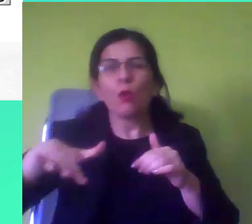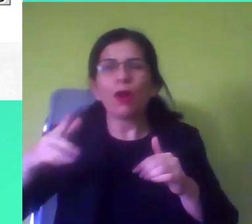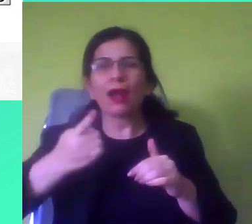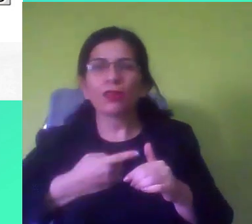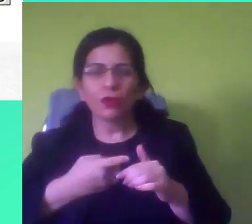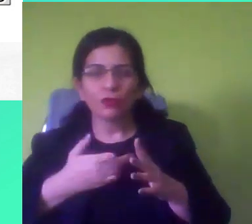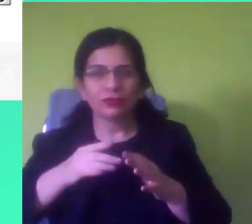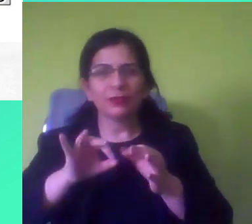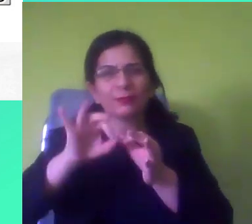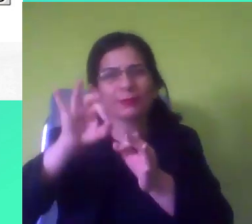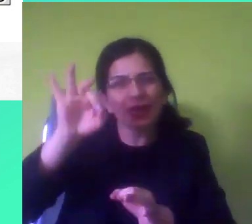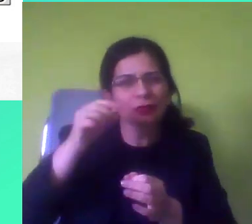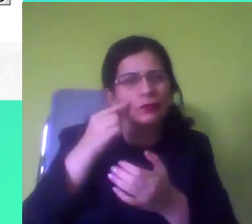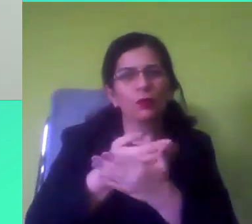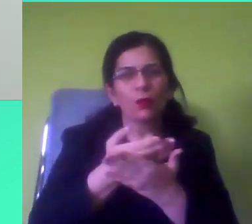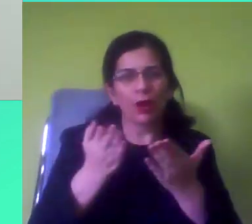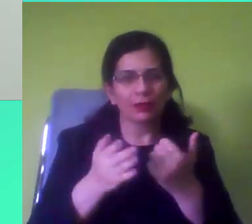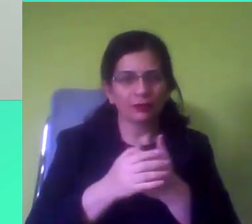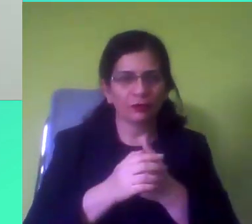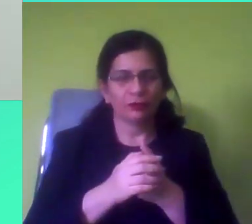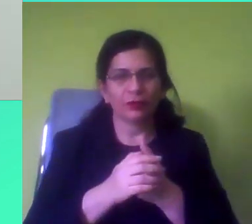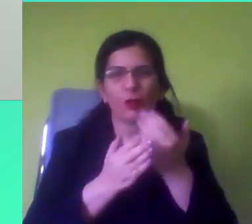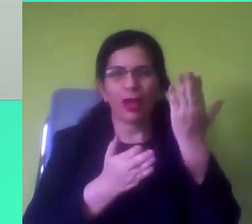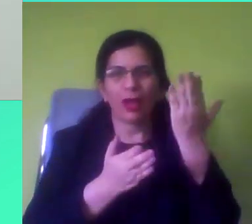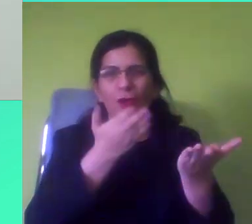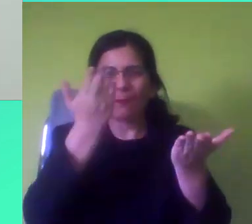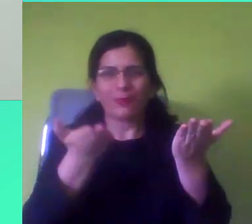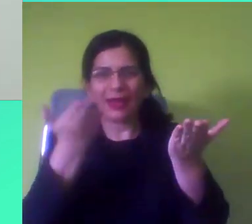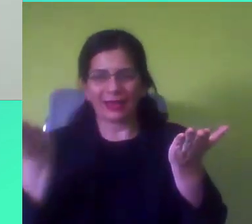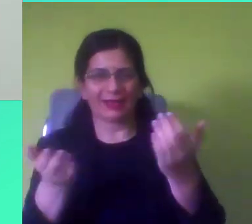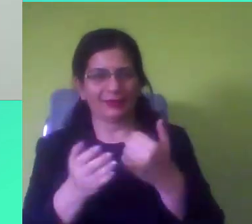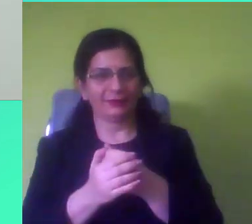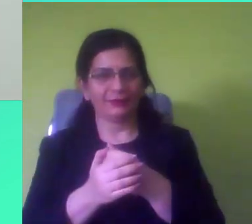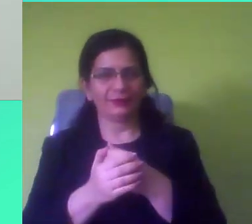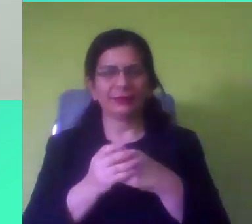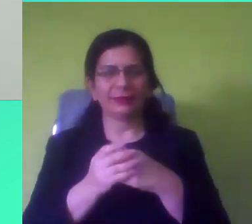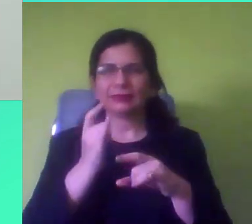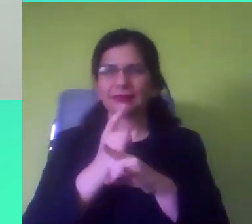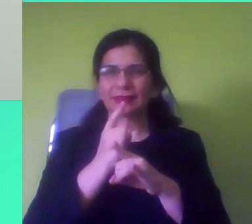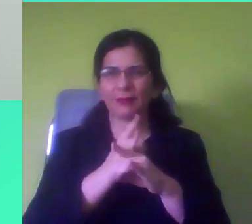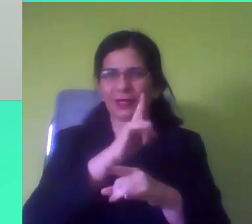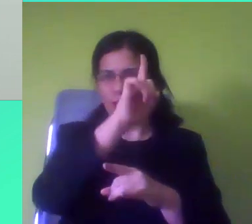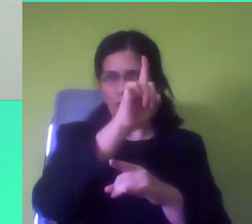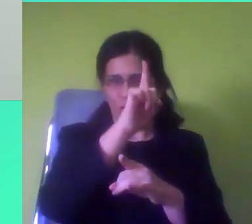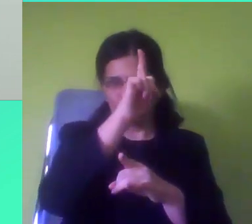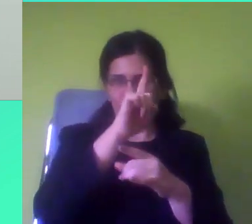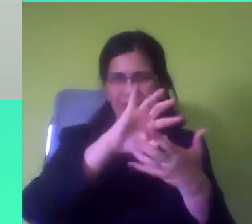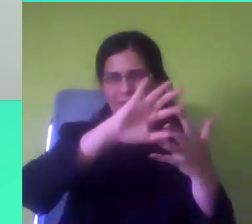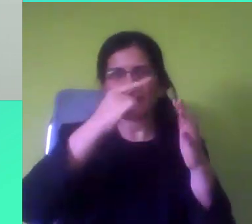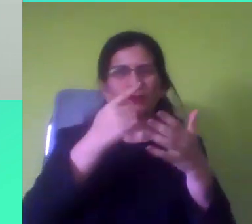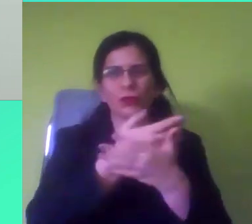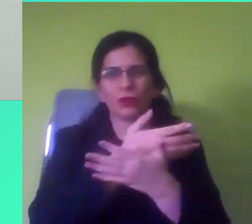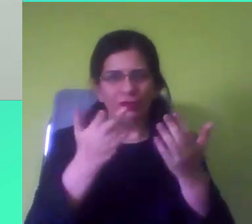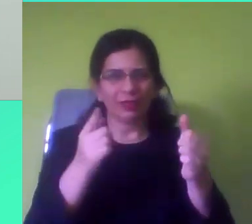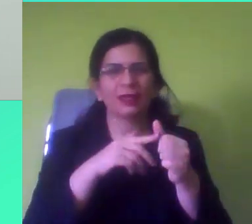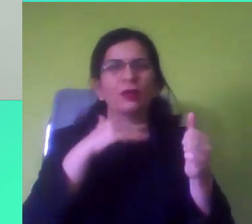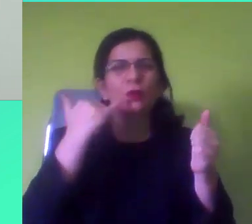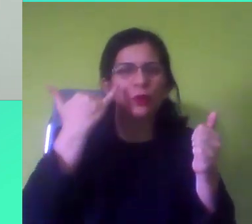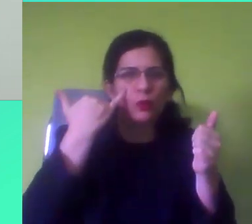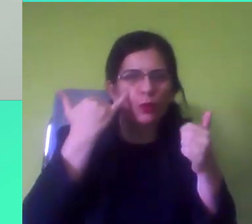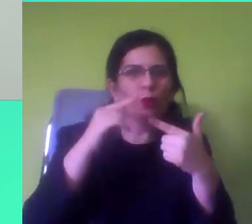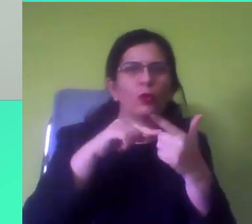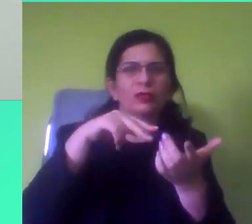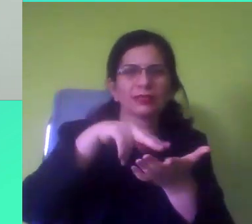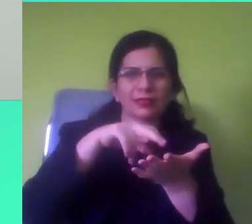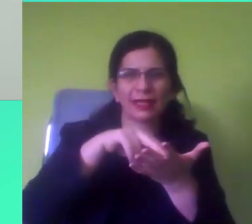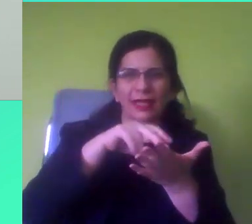que ocupan. Entonces podemos ver que en la parte norte, correspondiendo a los Andes desérticos, que serían las provincias de Jujuy,